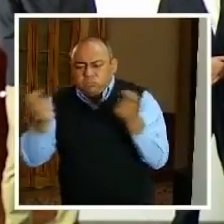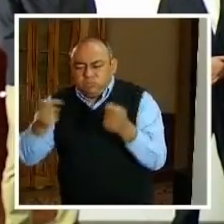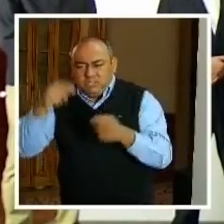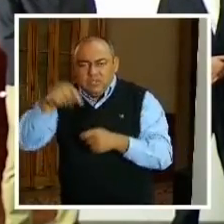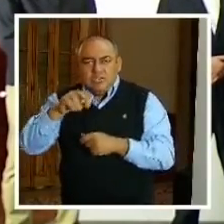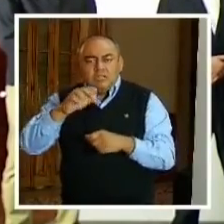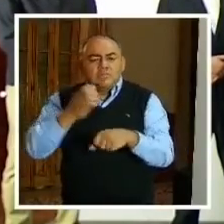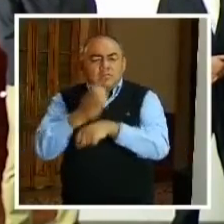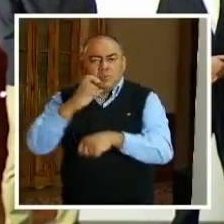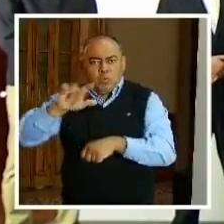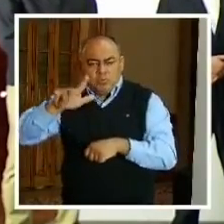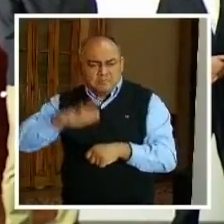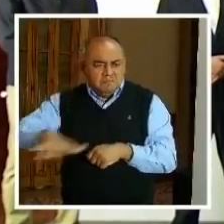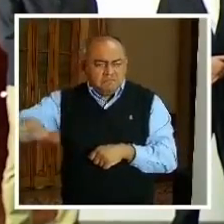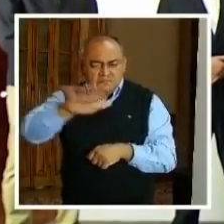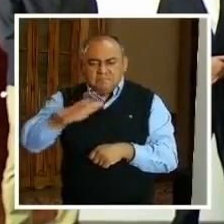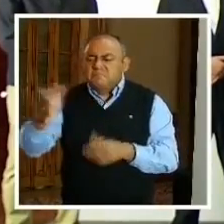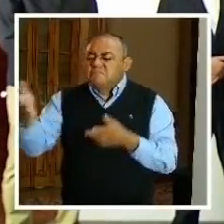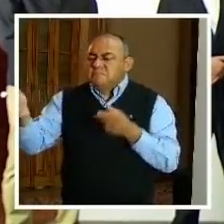León.